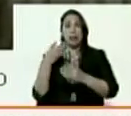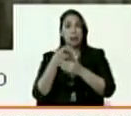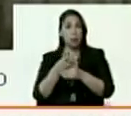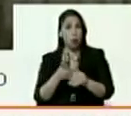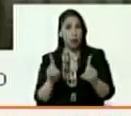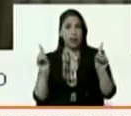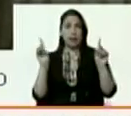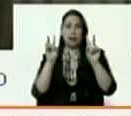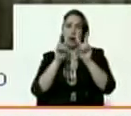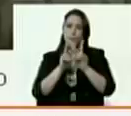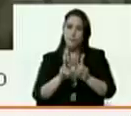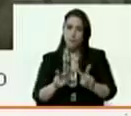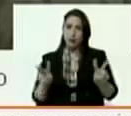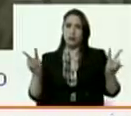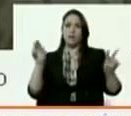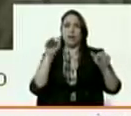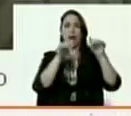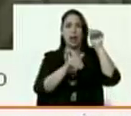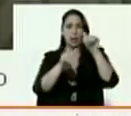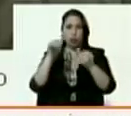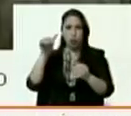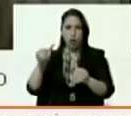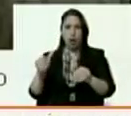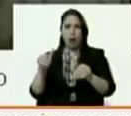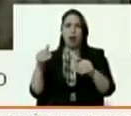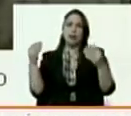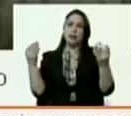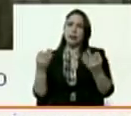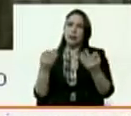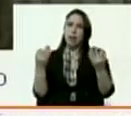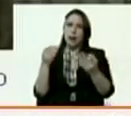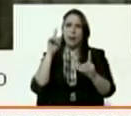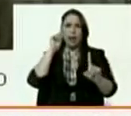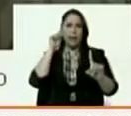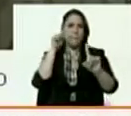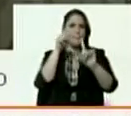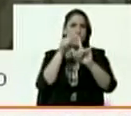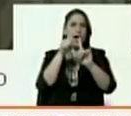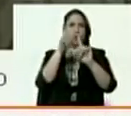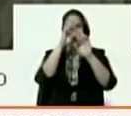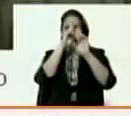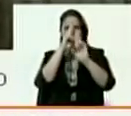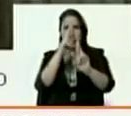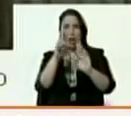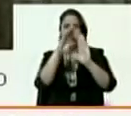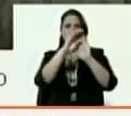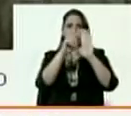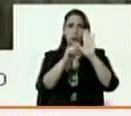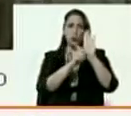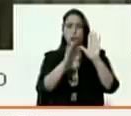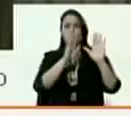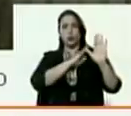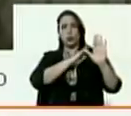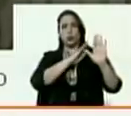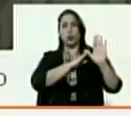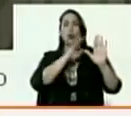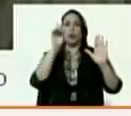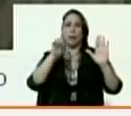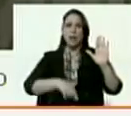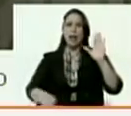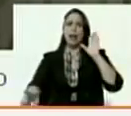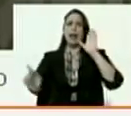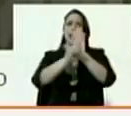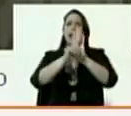democrática, pacífica, electoral, siempre en el marco de nuestra Constitución, siempre en el marco de nuestra